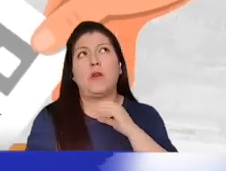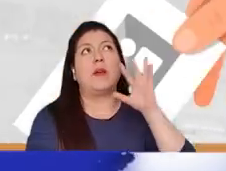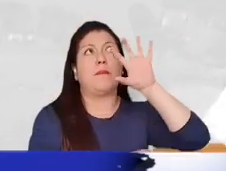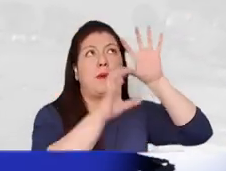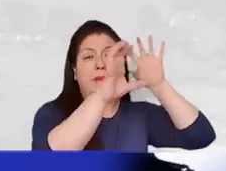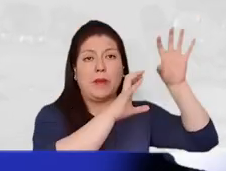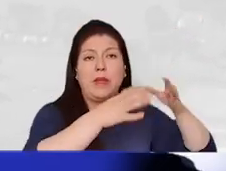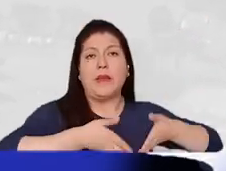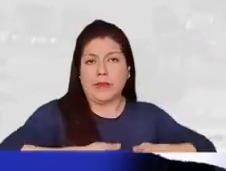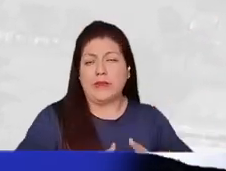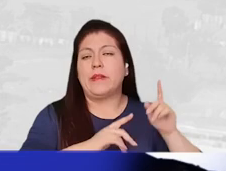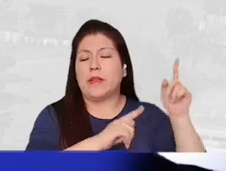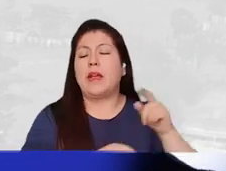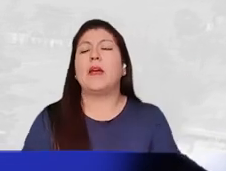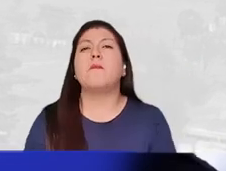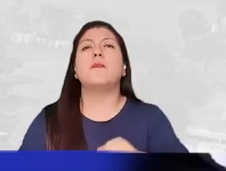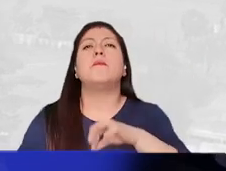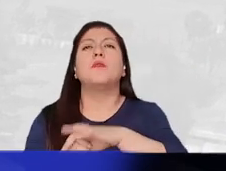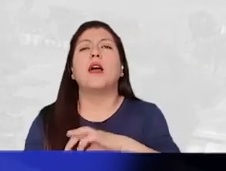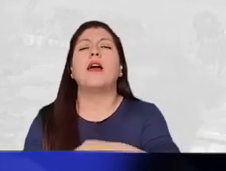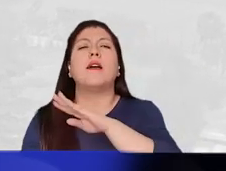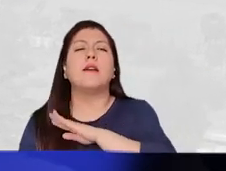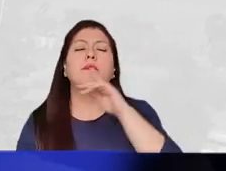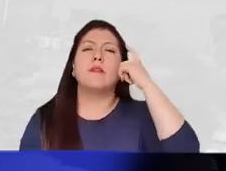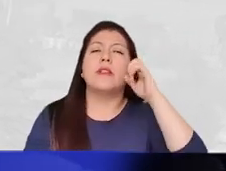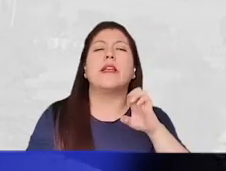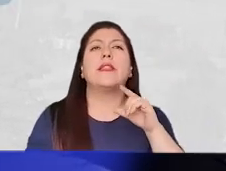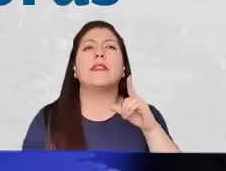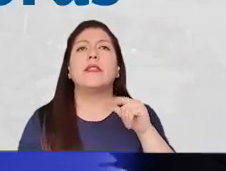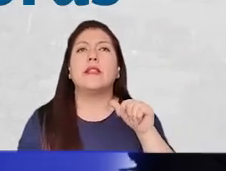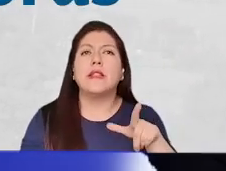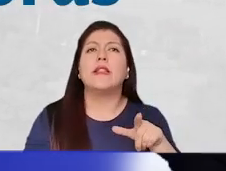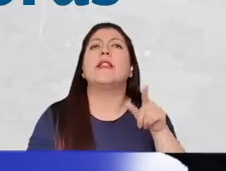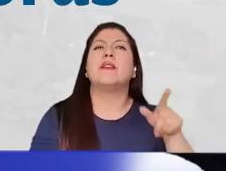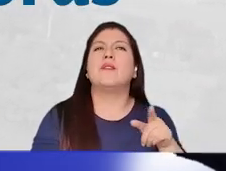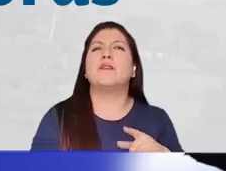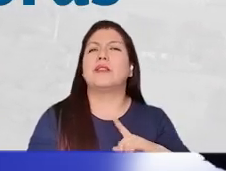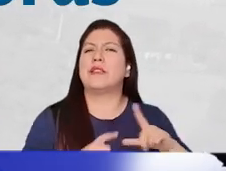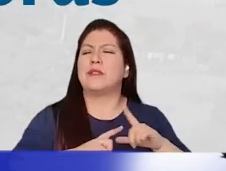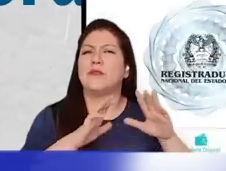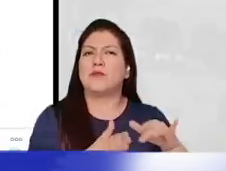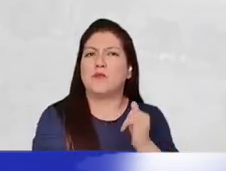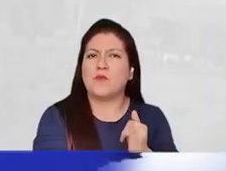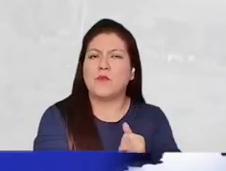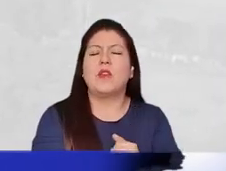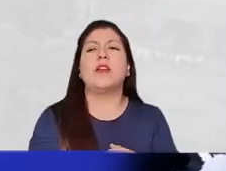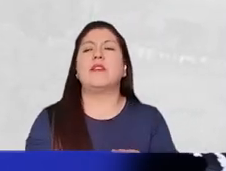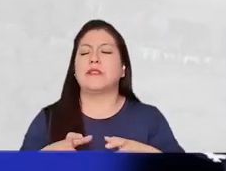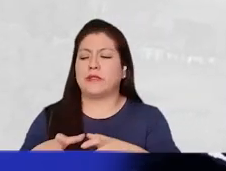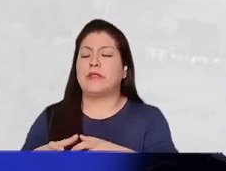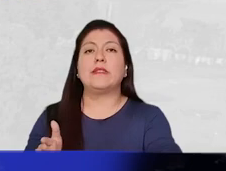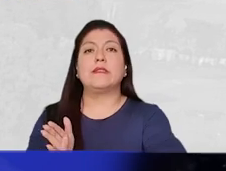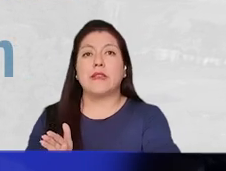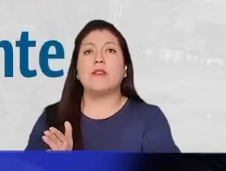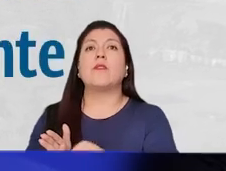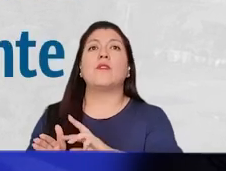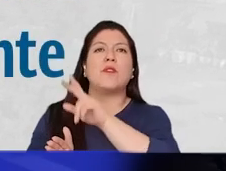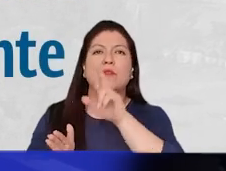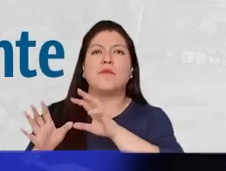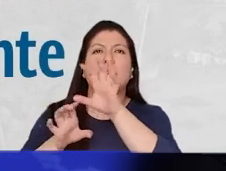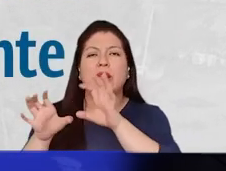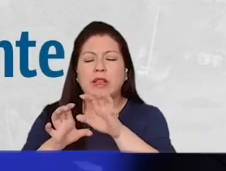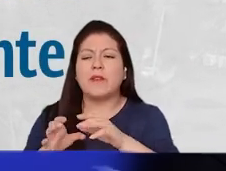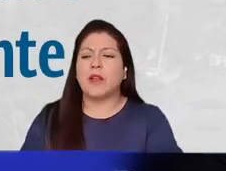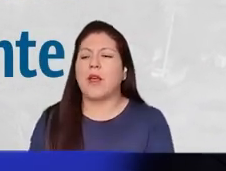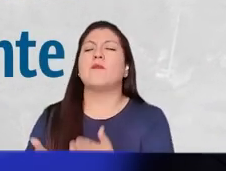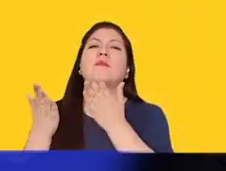elegir alcaldes, concejales y ediles o miembros de juntas administradoras locales presentando su cédula de extranjería con categoría de